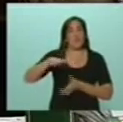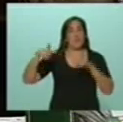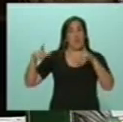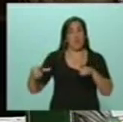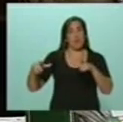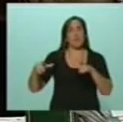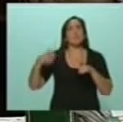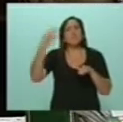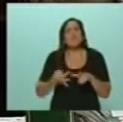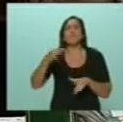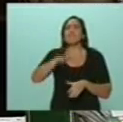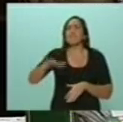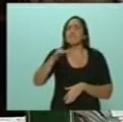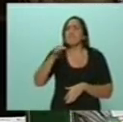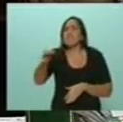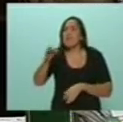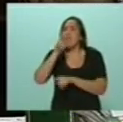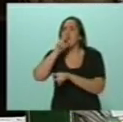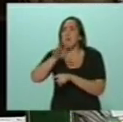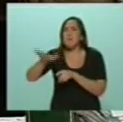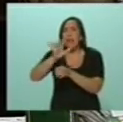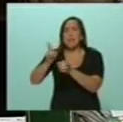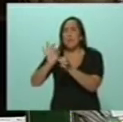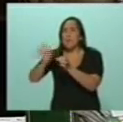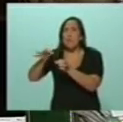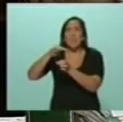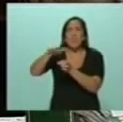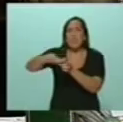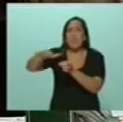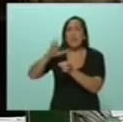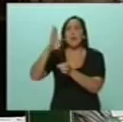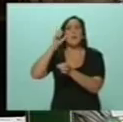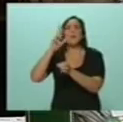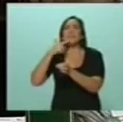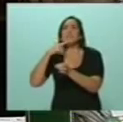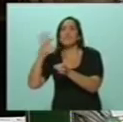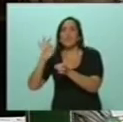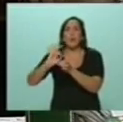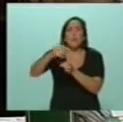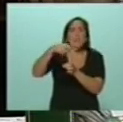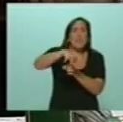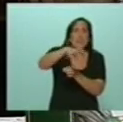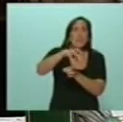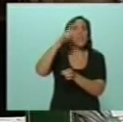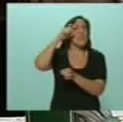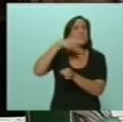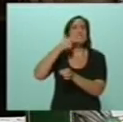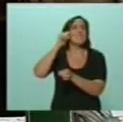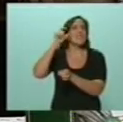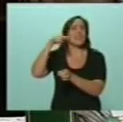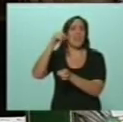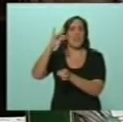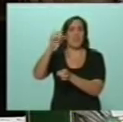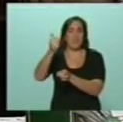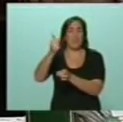fundamentalmente en la ciudad de La Plata, zonas aledañas como Berisso y Ensenada y otras zonas del Gran Buenos Aires. Esto era,